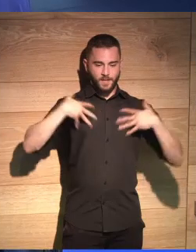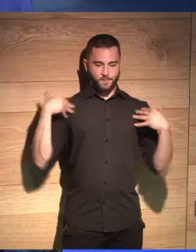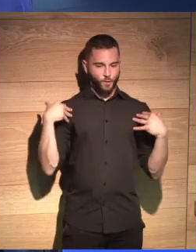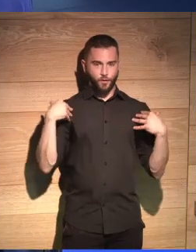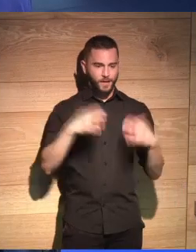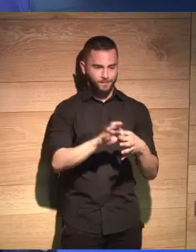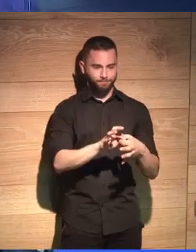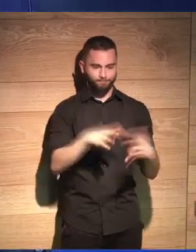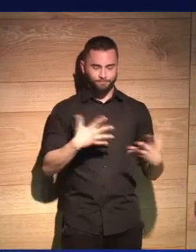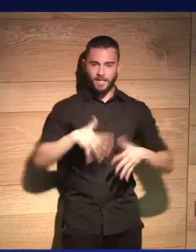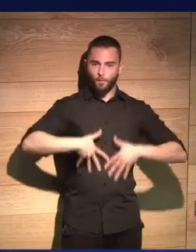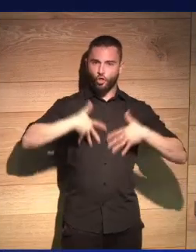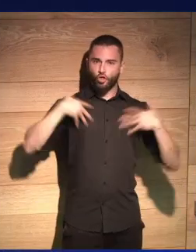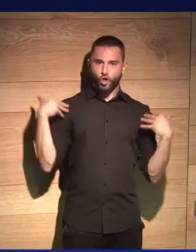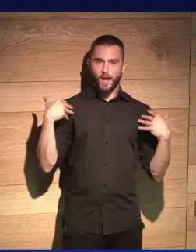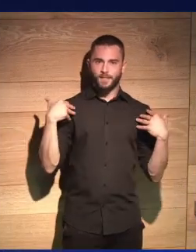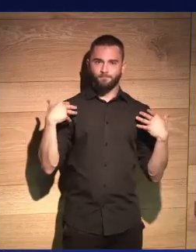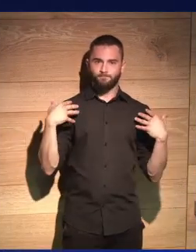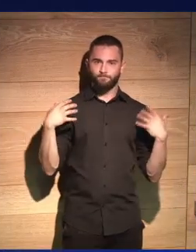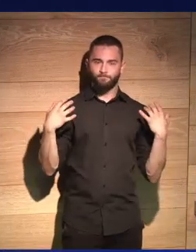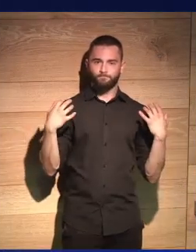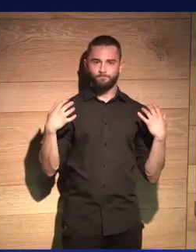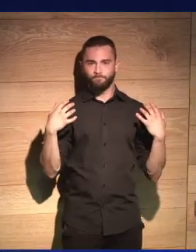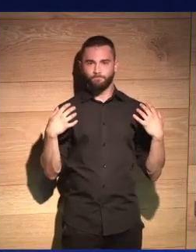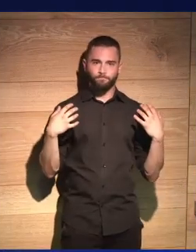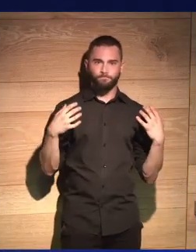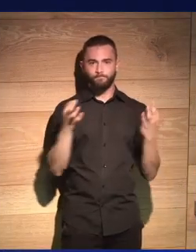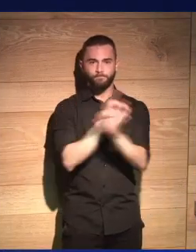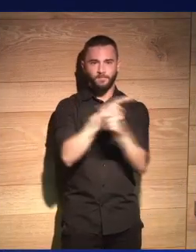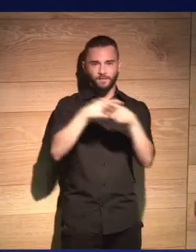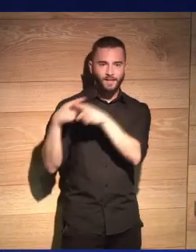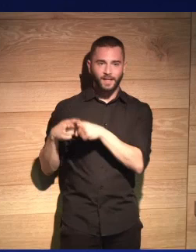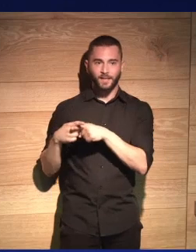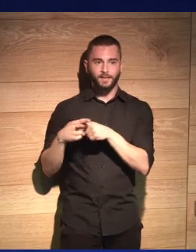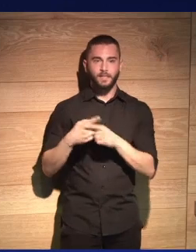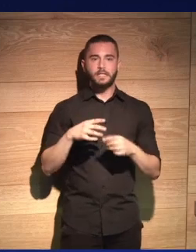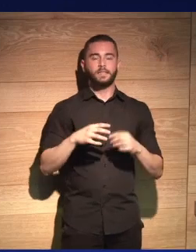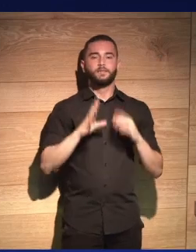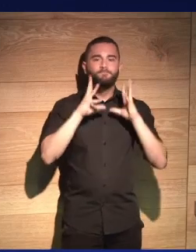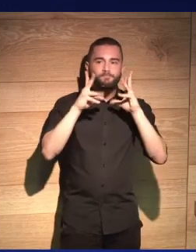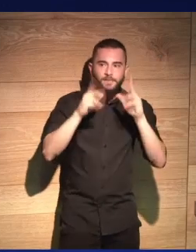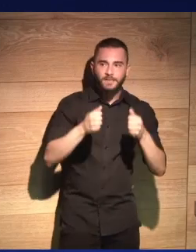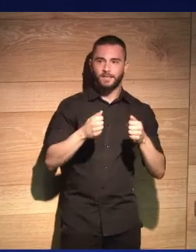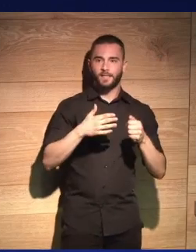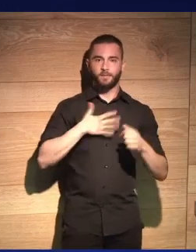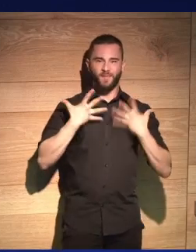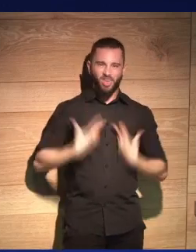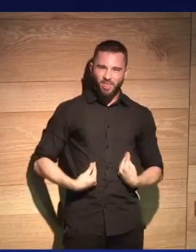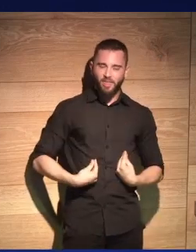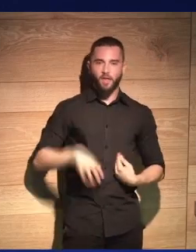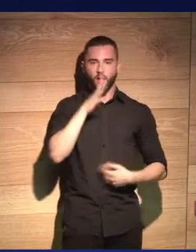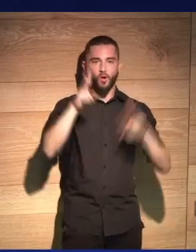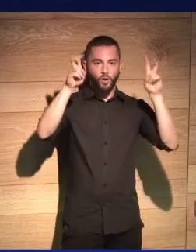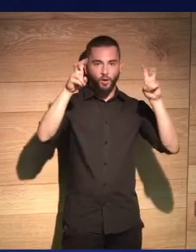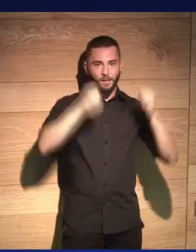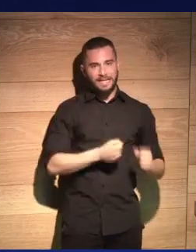emociones confusas, mi propia rabia y frustración contra el sistema migratorio, y empecé a